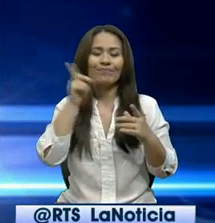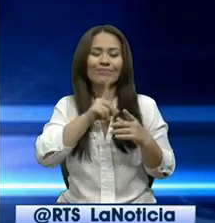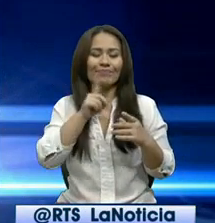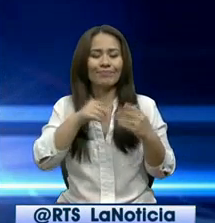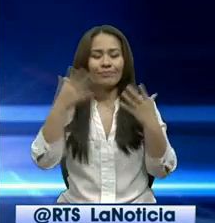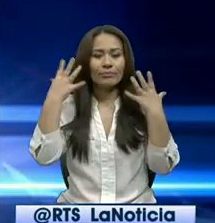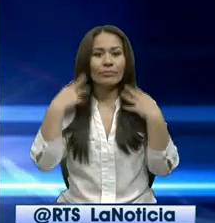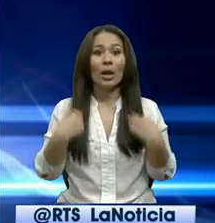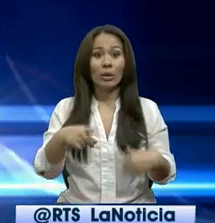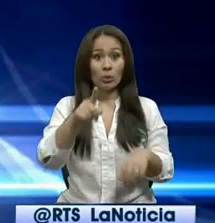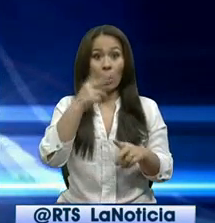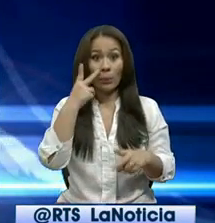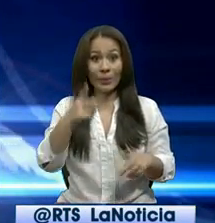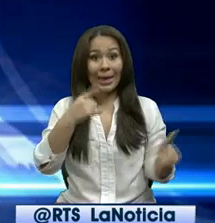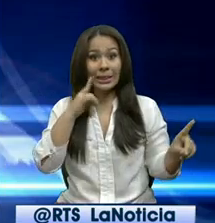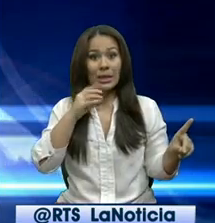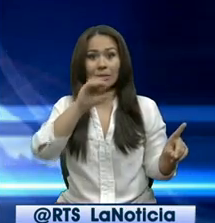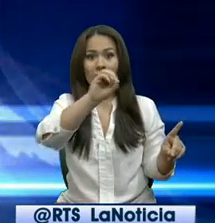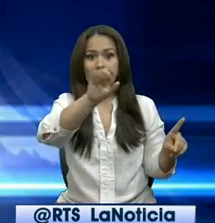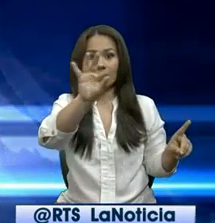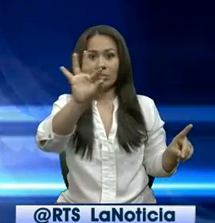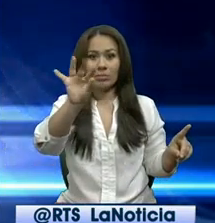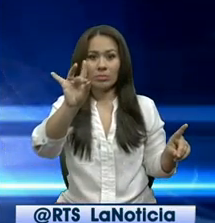comunicarse al